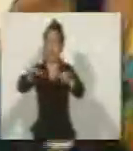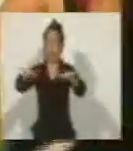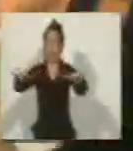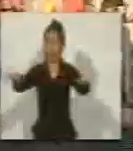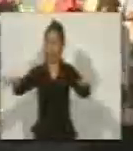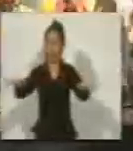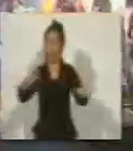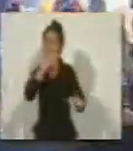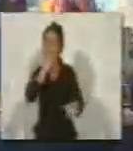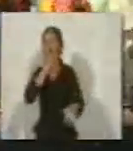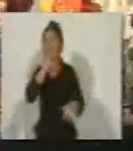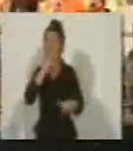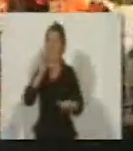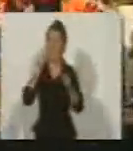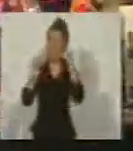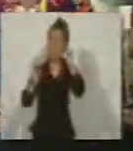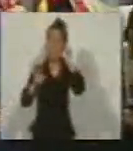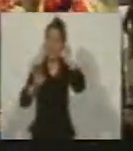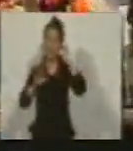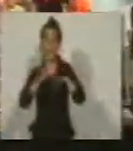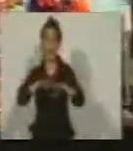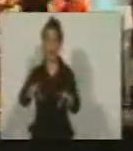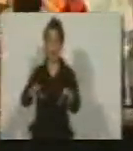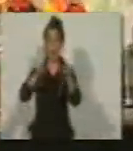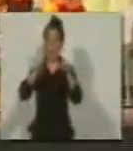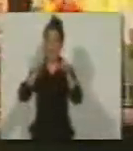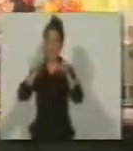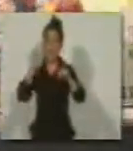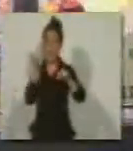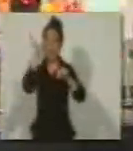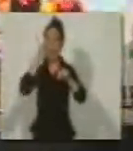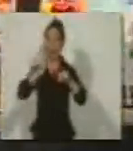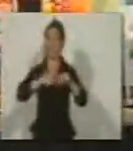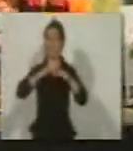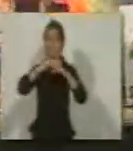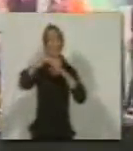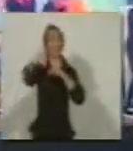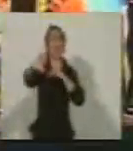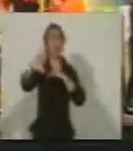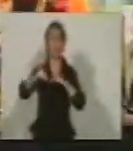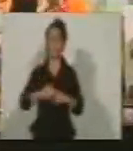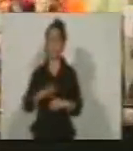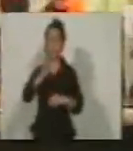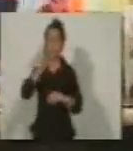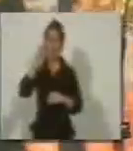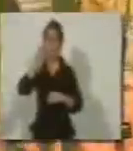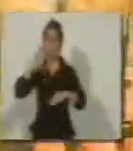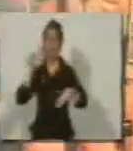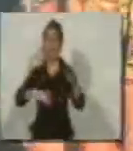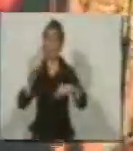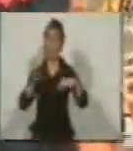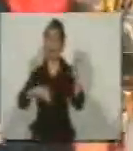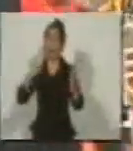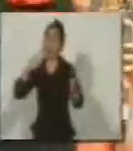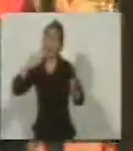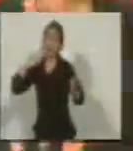espectacular, para terminar con nuestro mar. Pa, pa, pa, pa, pa. Y ya